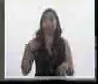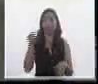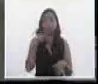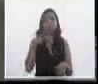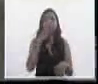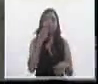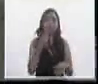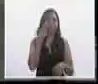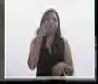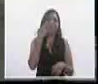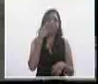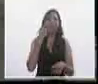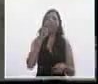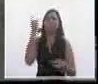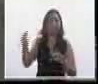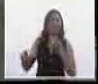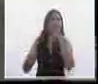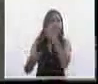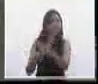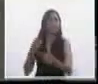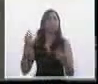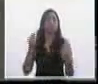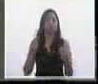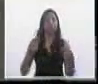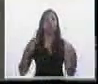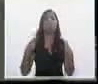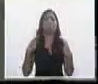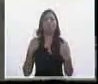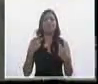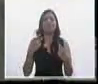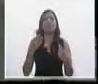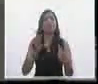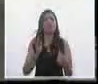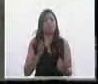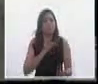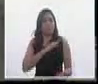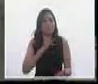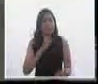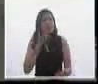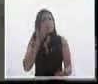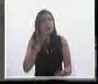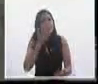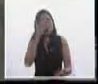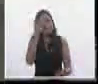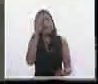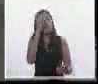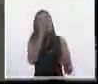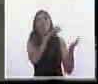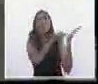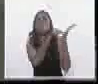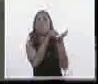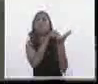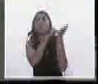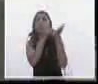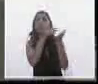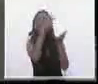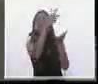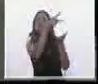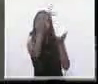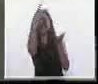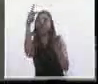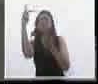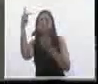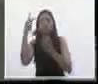manifestado personas con discapacidad que si no tienen la posibilidad de conocer por ejemplo las propuestas de los candidatos y de los